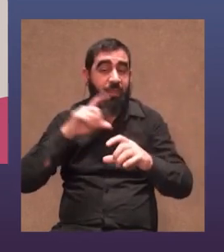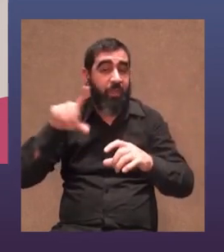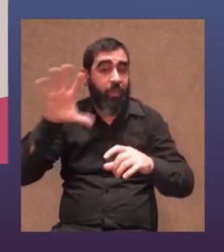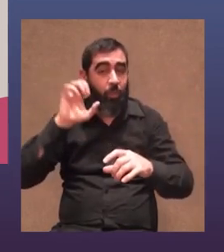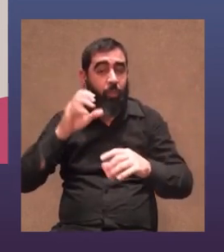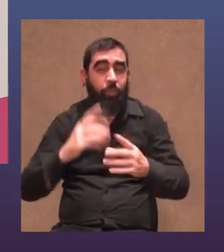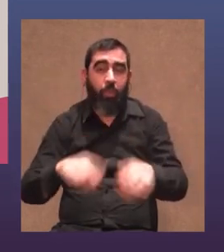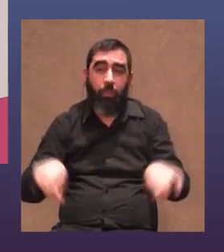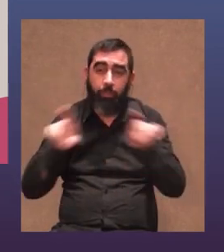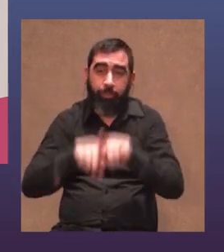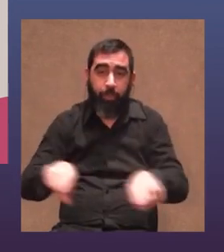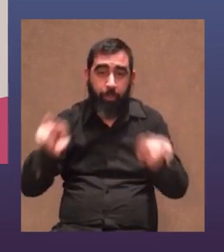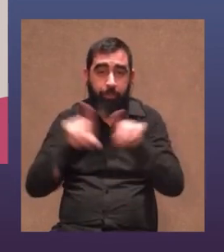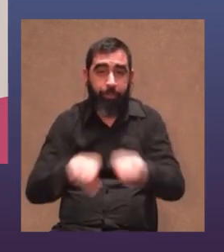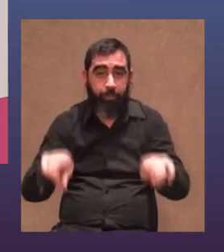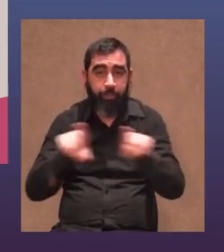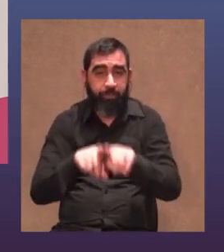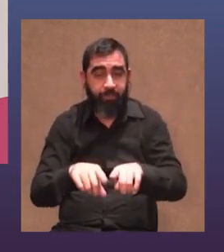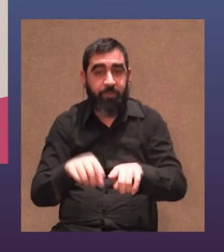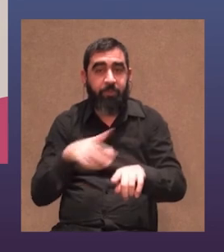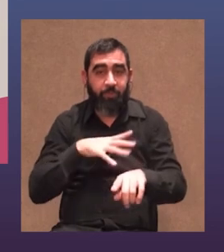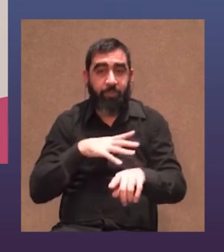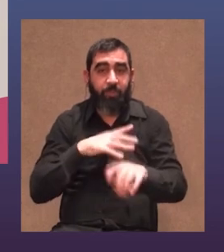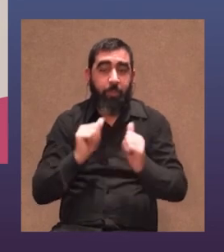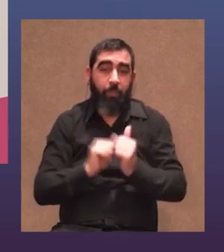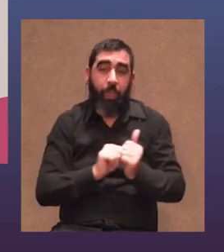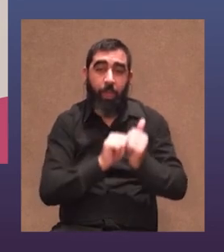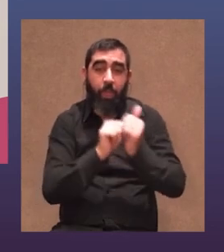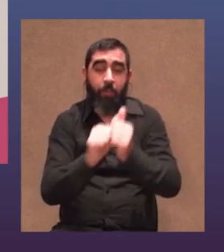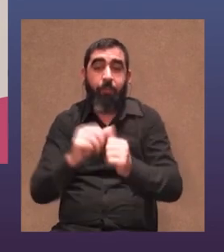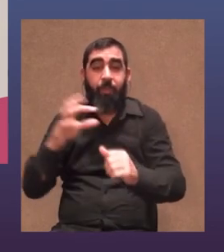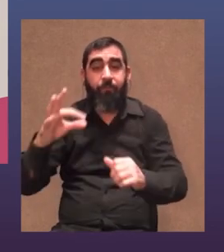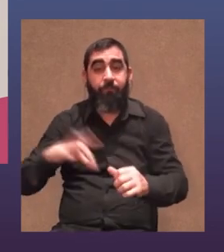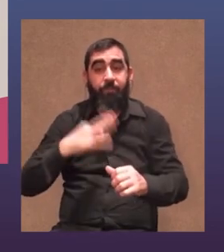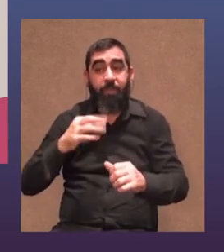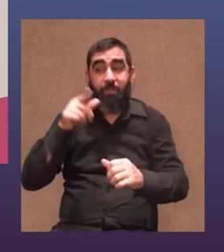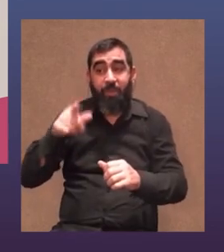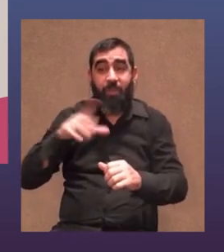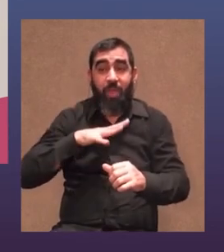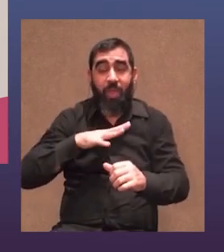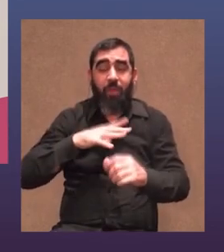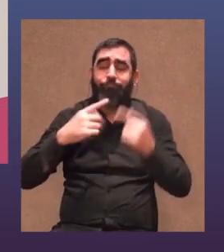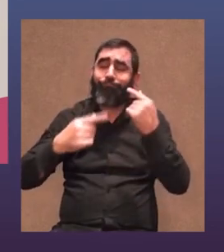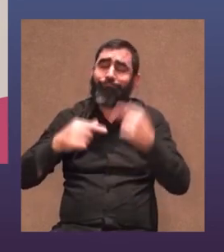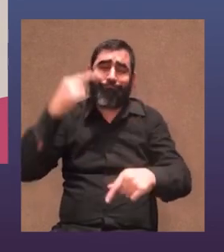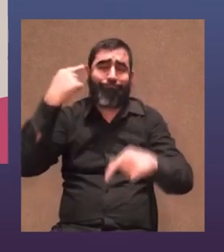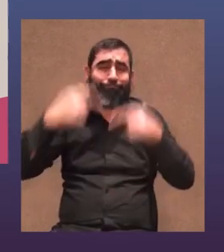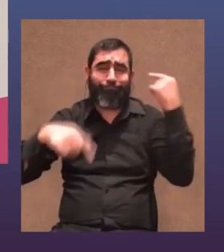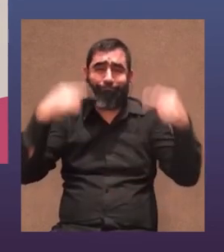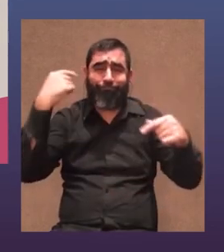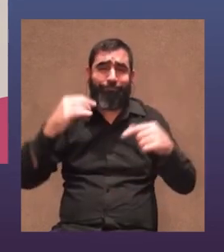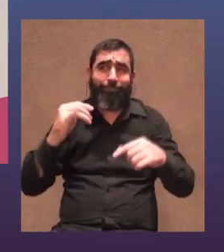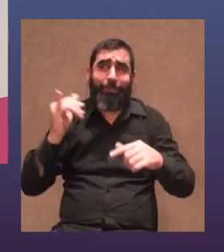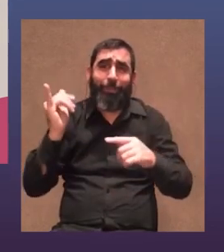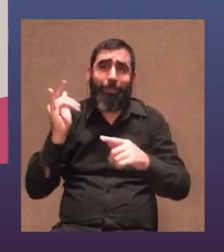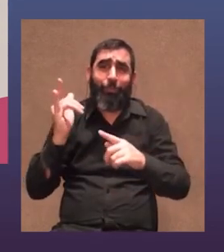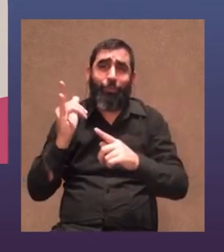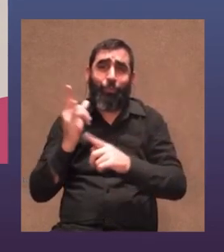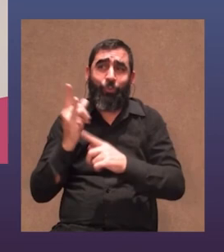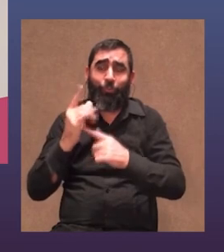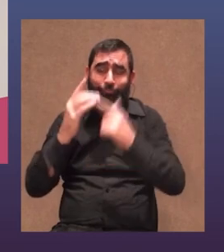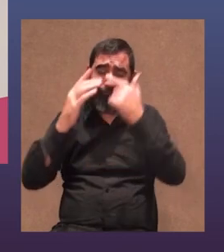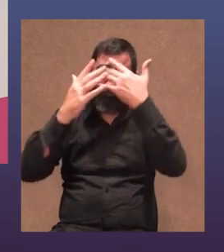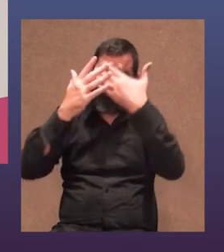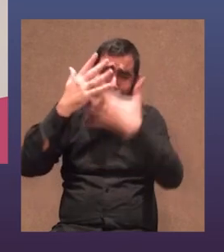escuchábamos varias veces, ¿no? Entonces como que nos iba acompañando. Bueno, pero ellas tienen ahí una lista de reproducción que es